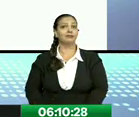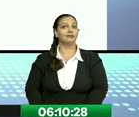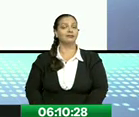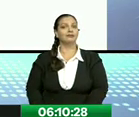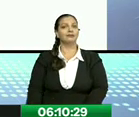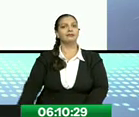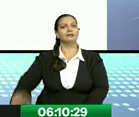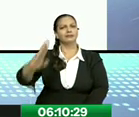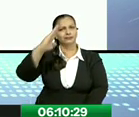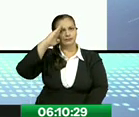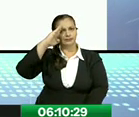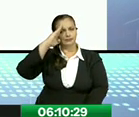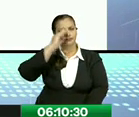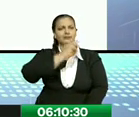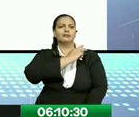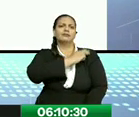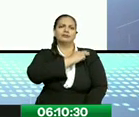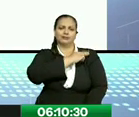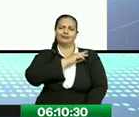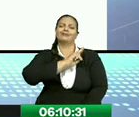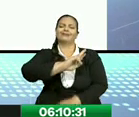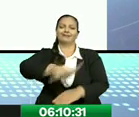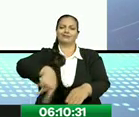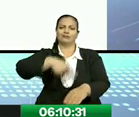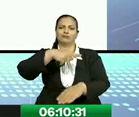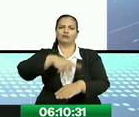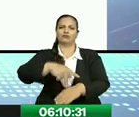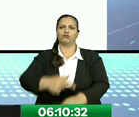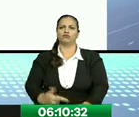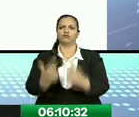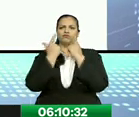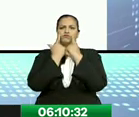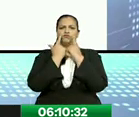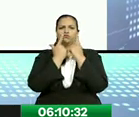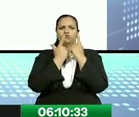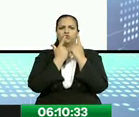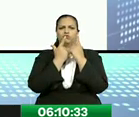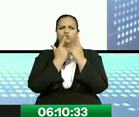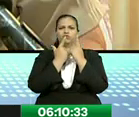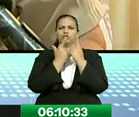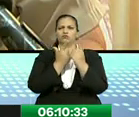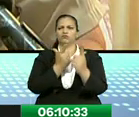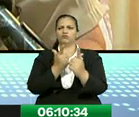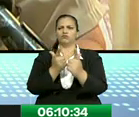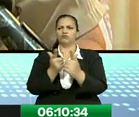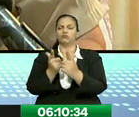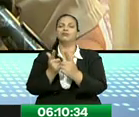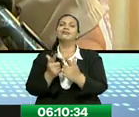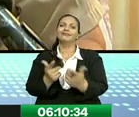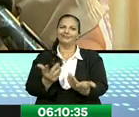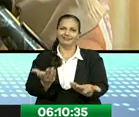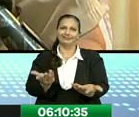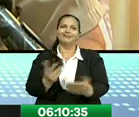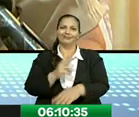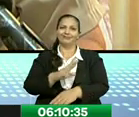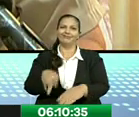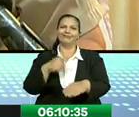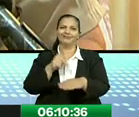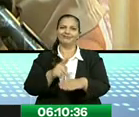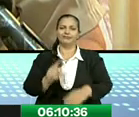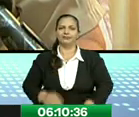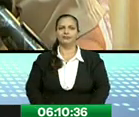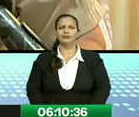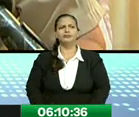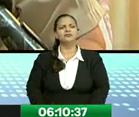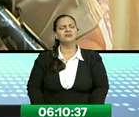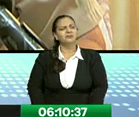menos esta fecha de Navidad a hacer unos patrullajes, recorridos de apoyo para que tengan un poquito de